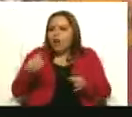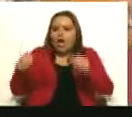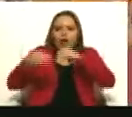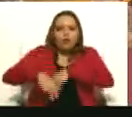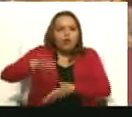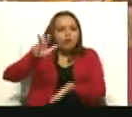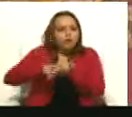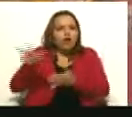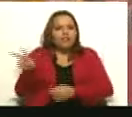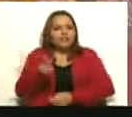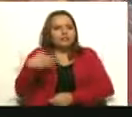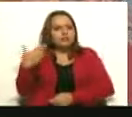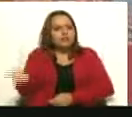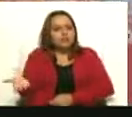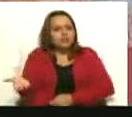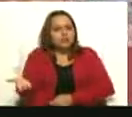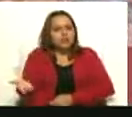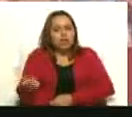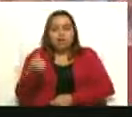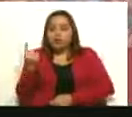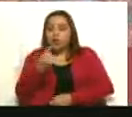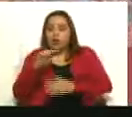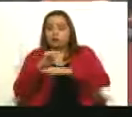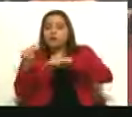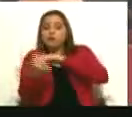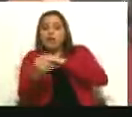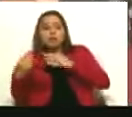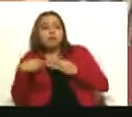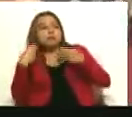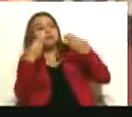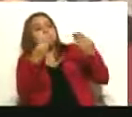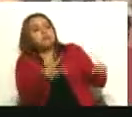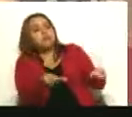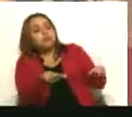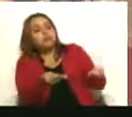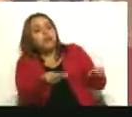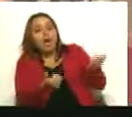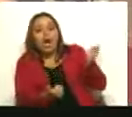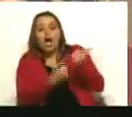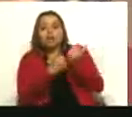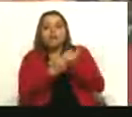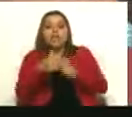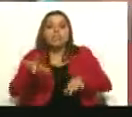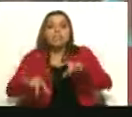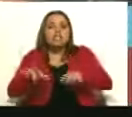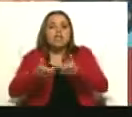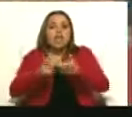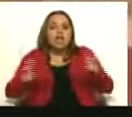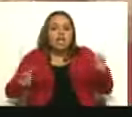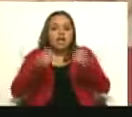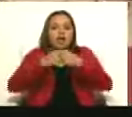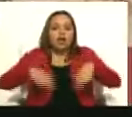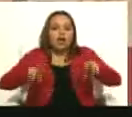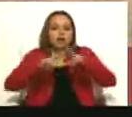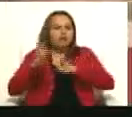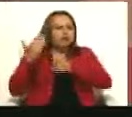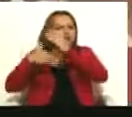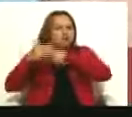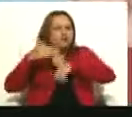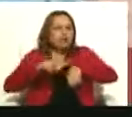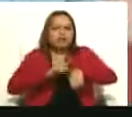de Venezuela. Fueron unilateralmente, Guyana, apoyado por el secretario general de las Naciones Unidas en ese